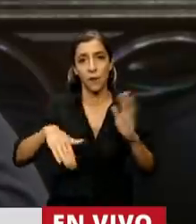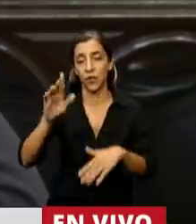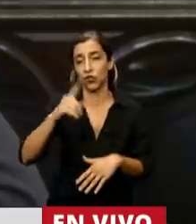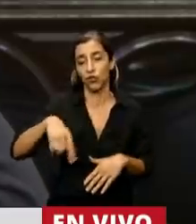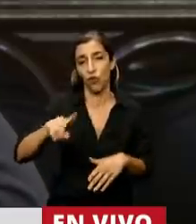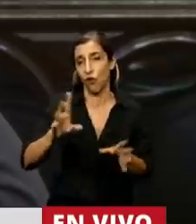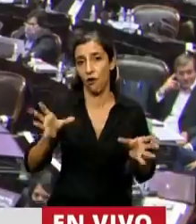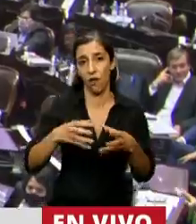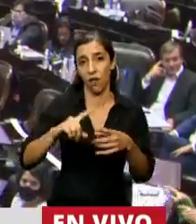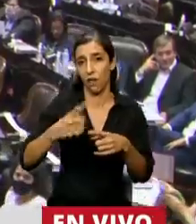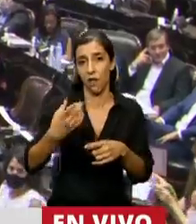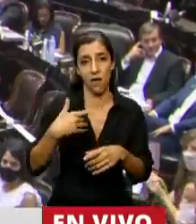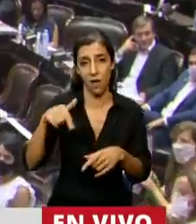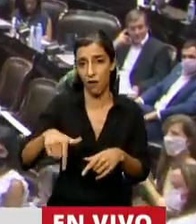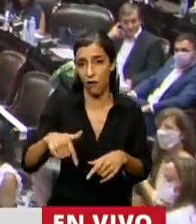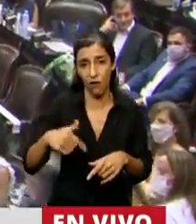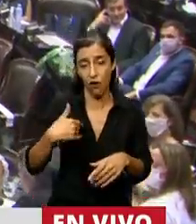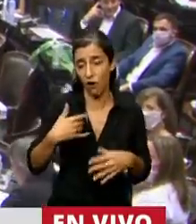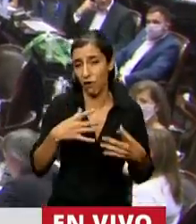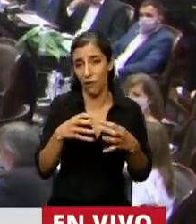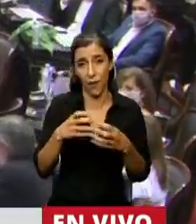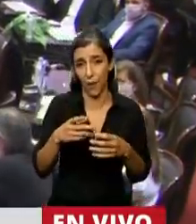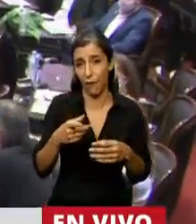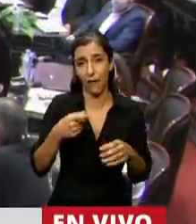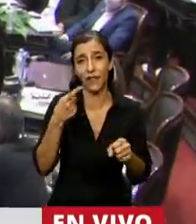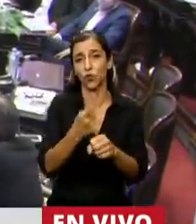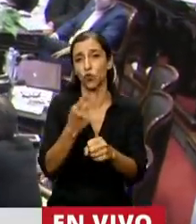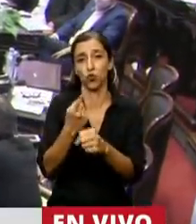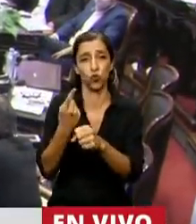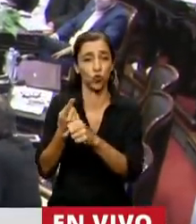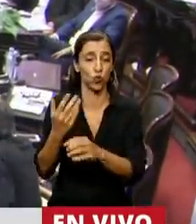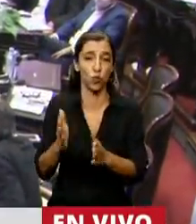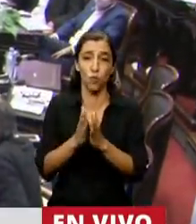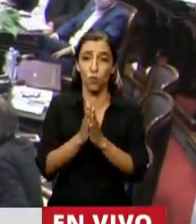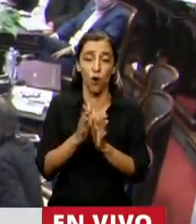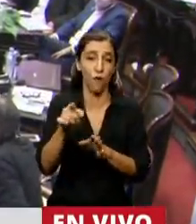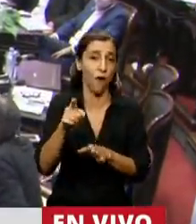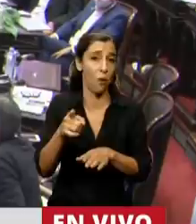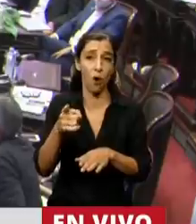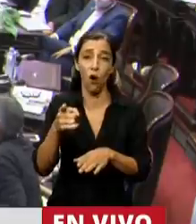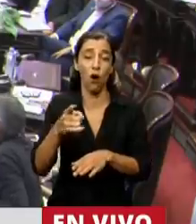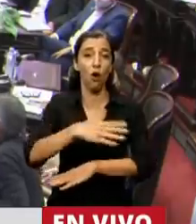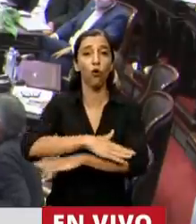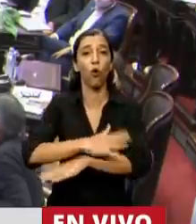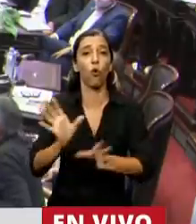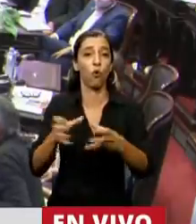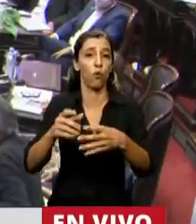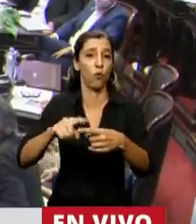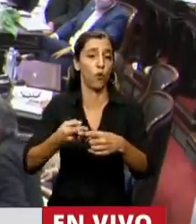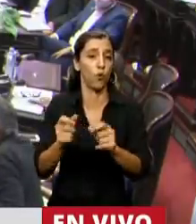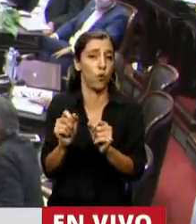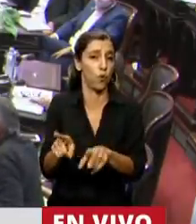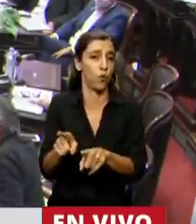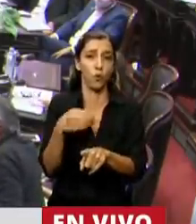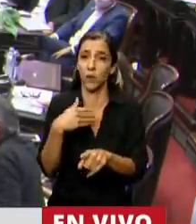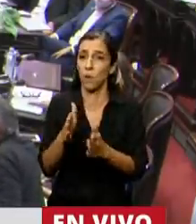es insultar durante todo el debate así que le pido que revise el comportamiento del suelo que antes de hablar de otro bloque porque eso nunca hago referencia